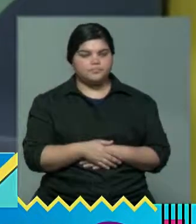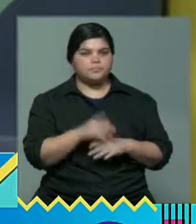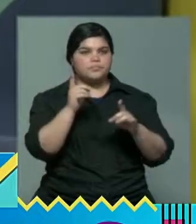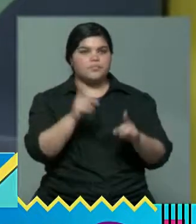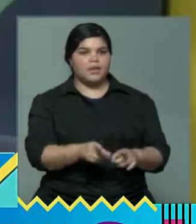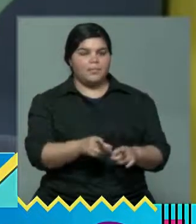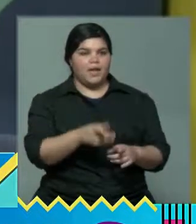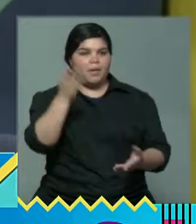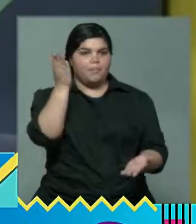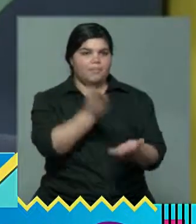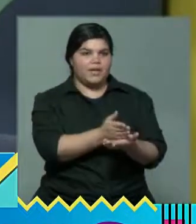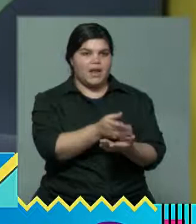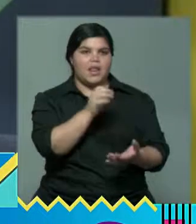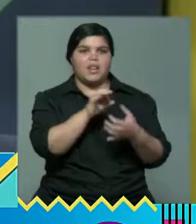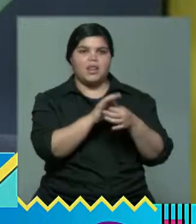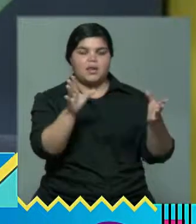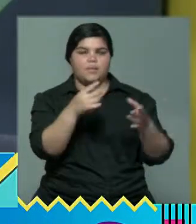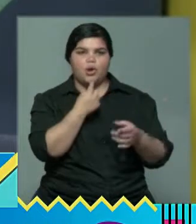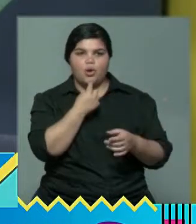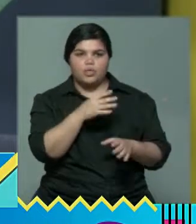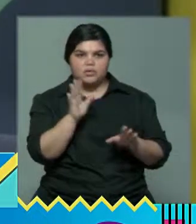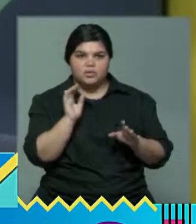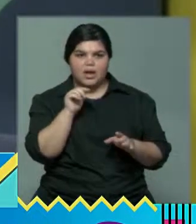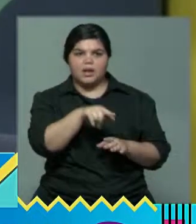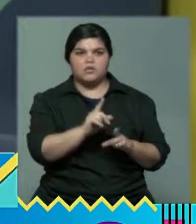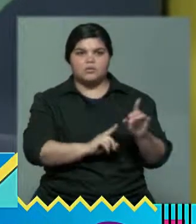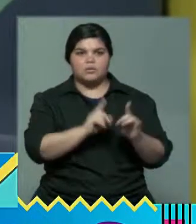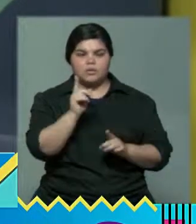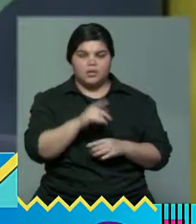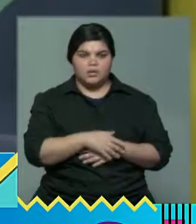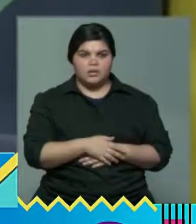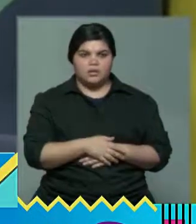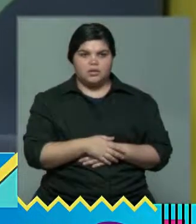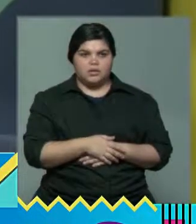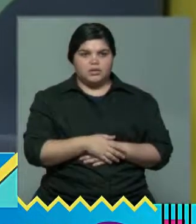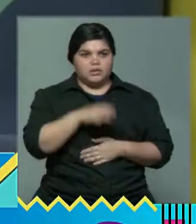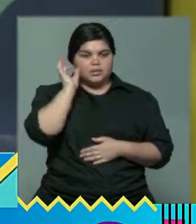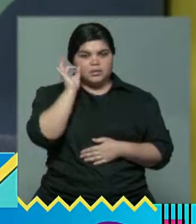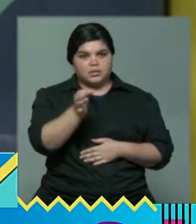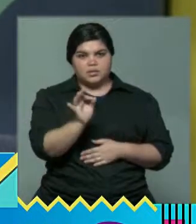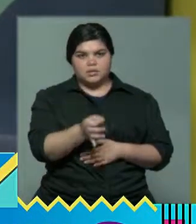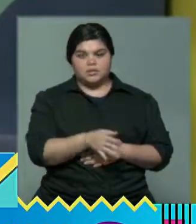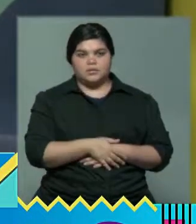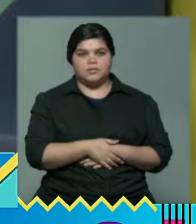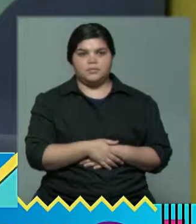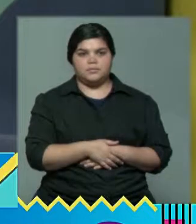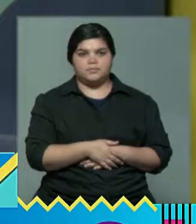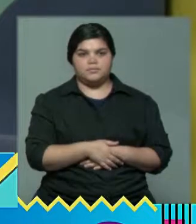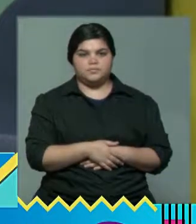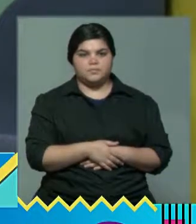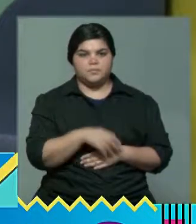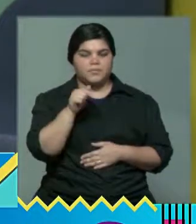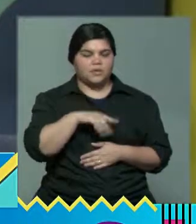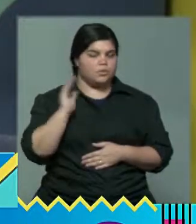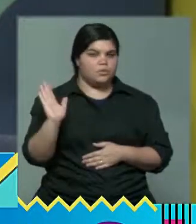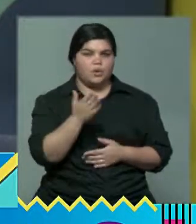libertad condicional implica en un cierto tiempo, o sea, determinar que como las penas, todas las